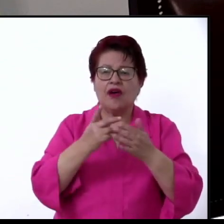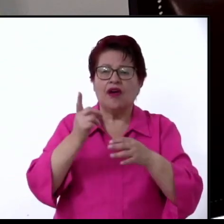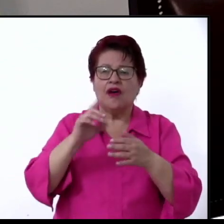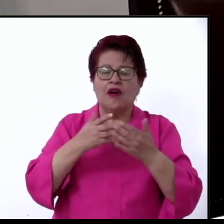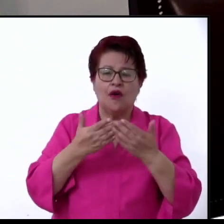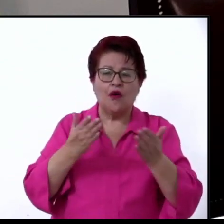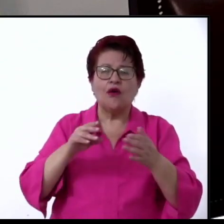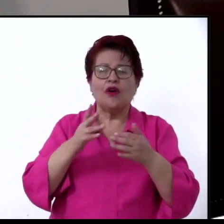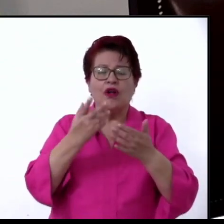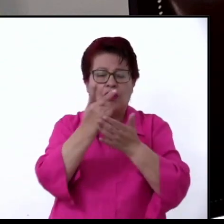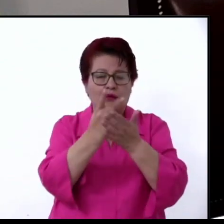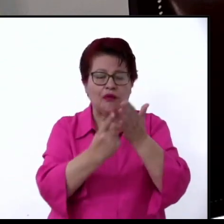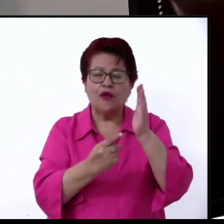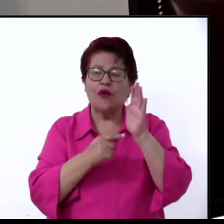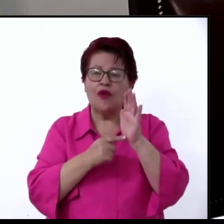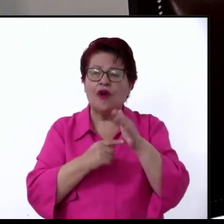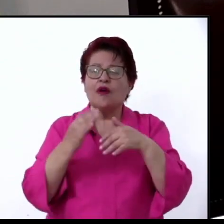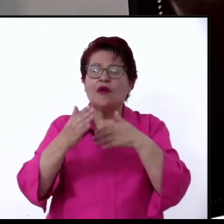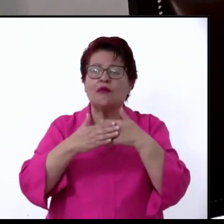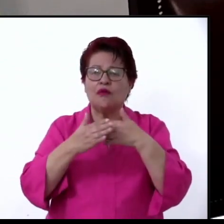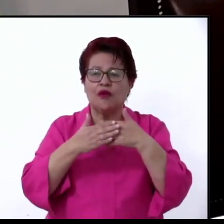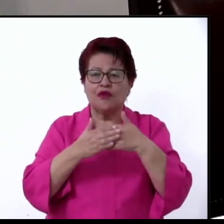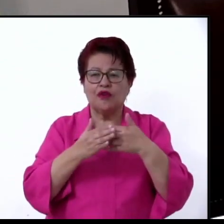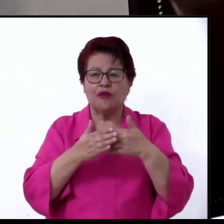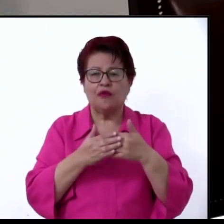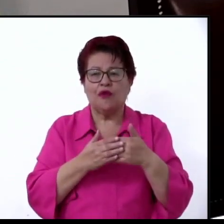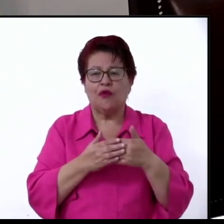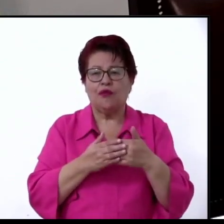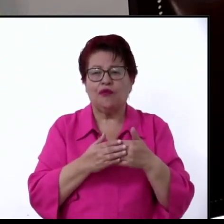de estos programas próximo